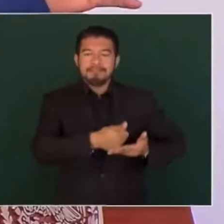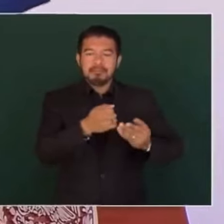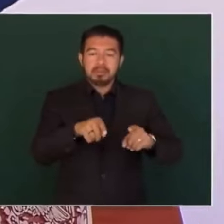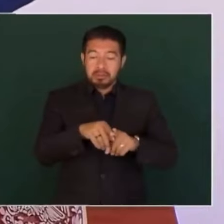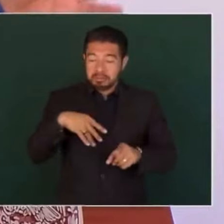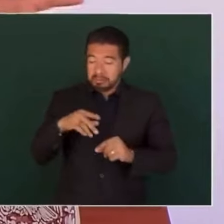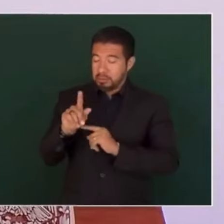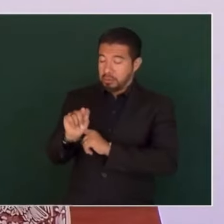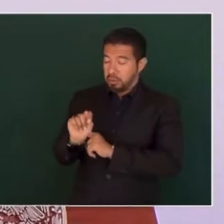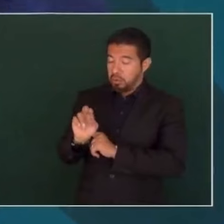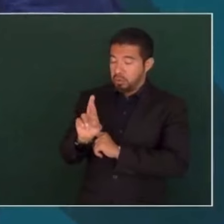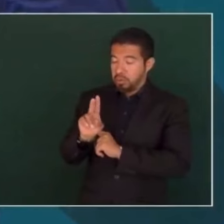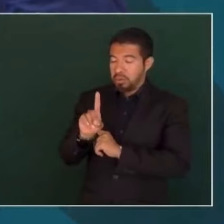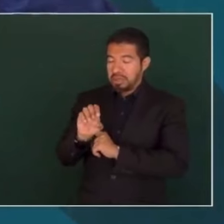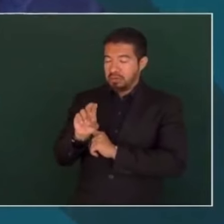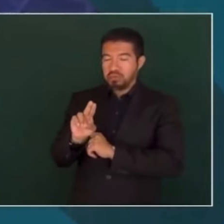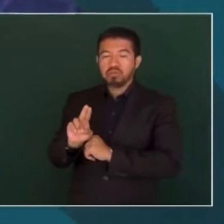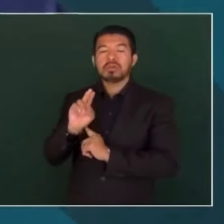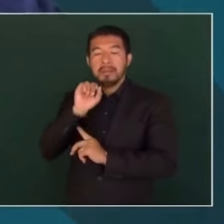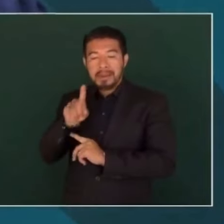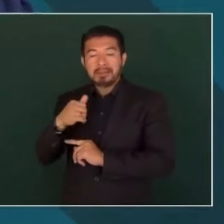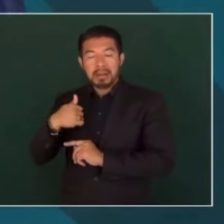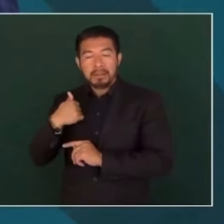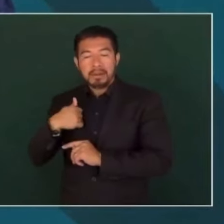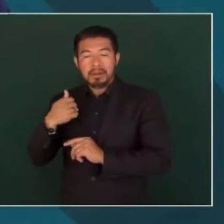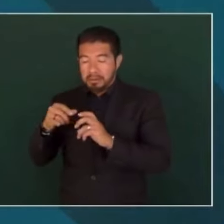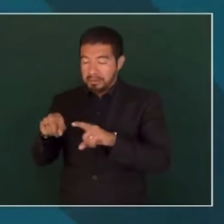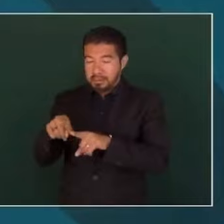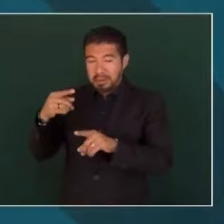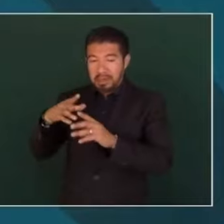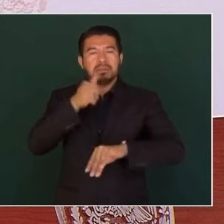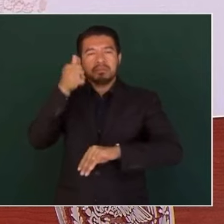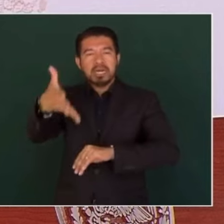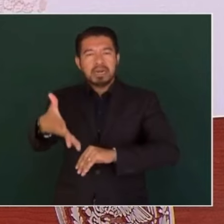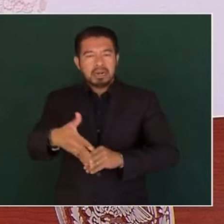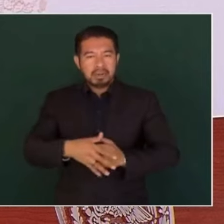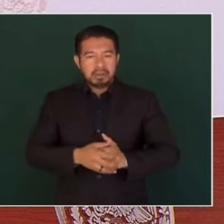conocieran la campaña de AMLO, presidente narco,